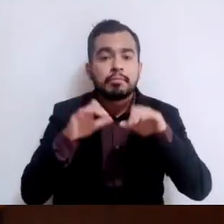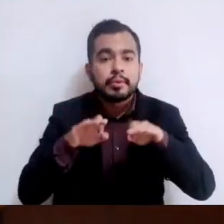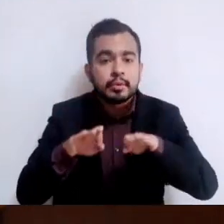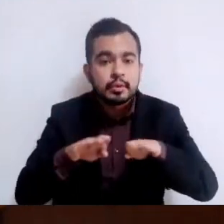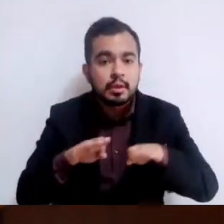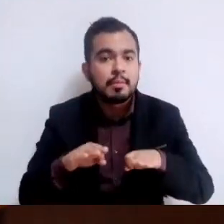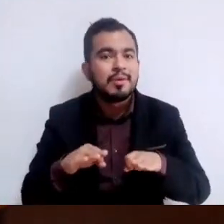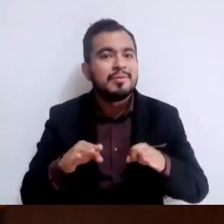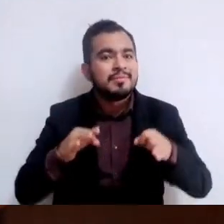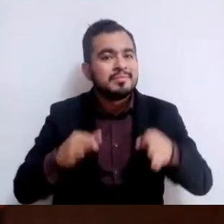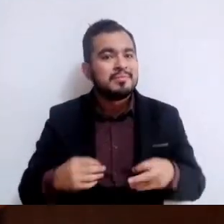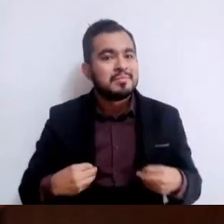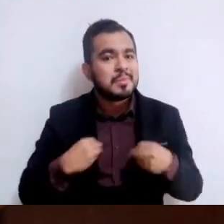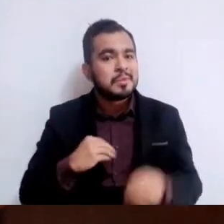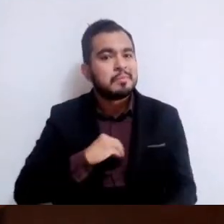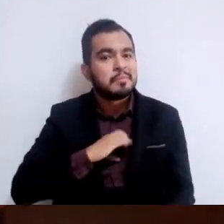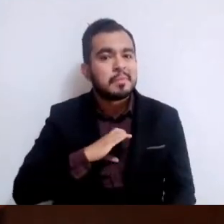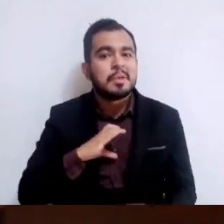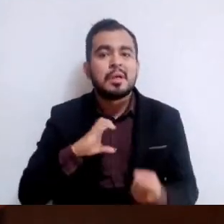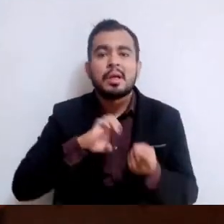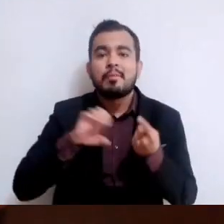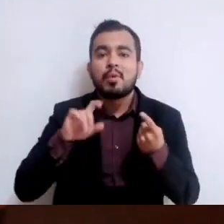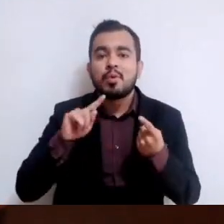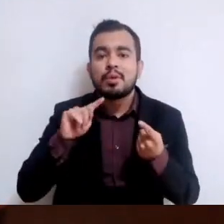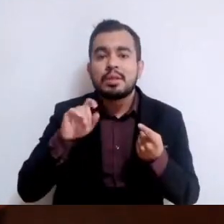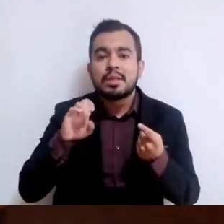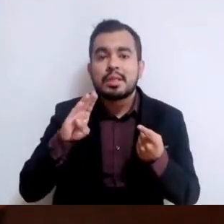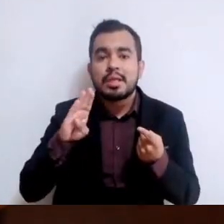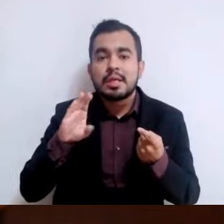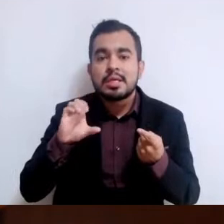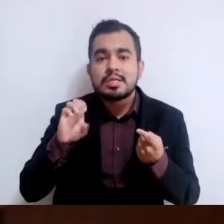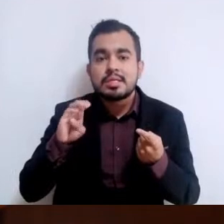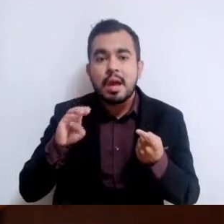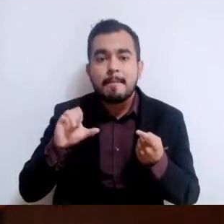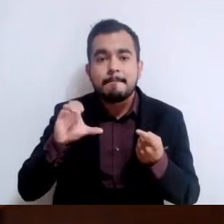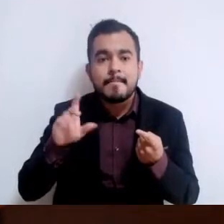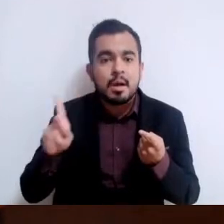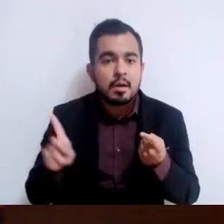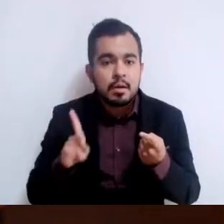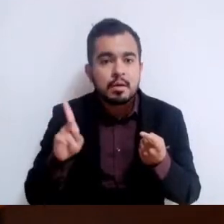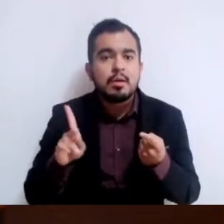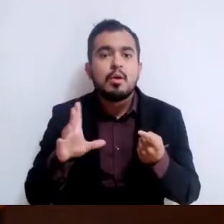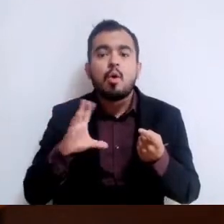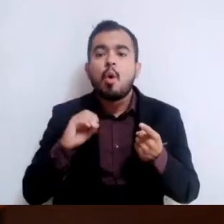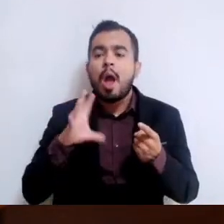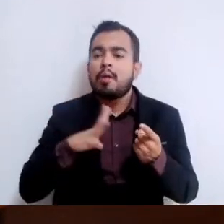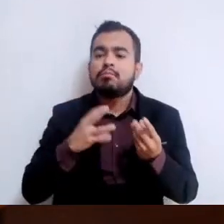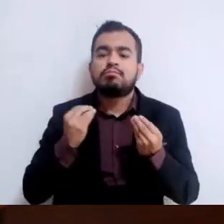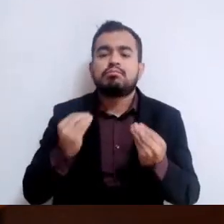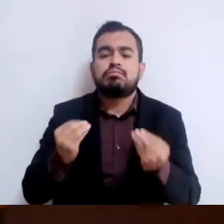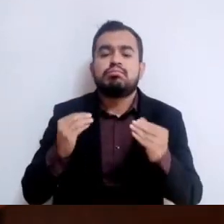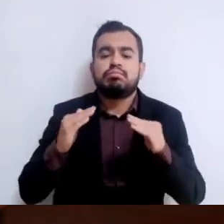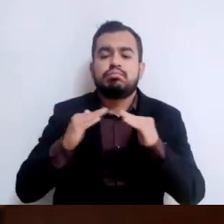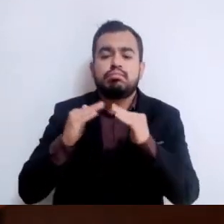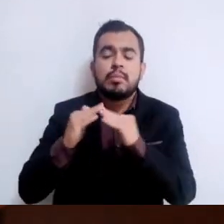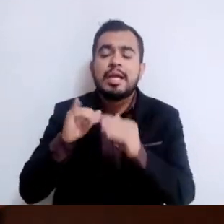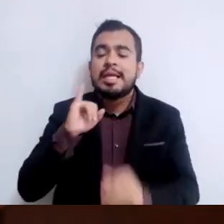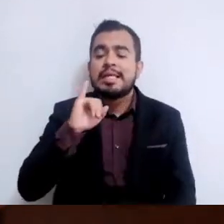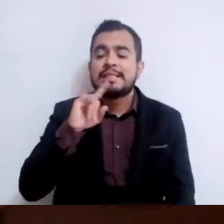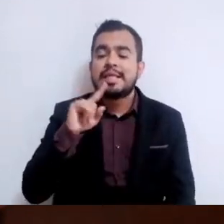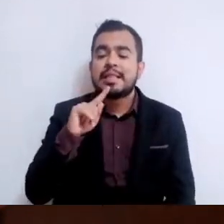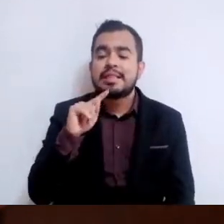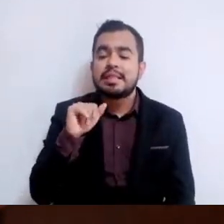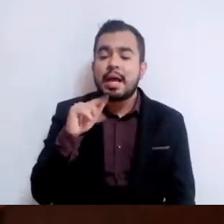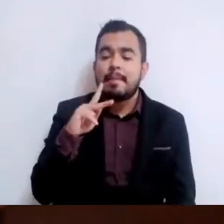digna, como Héroes de Tecámac, como las múltiples casas habitacionales, Huevo, en Ixtapaluca, en la zona